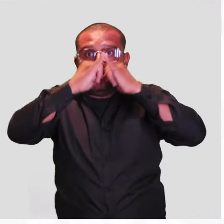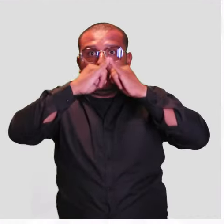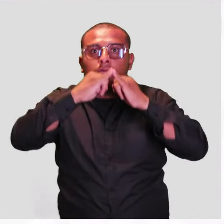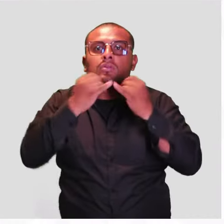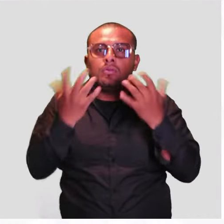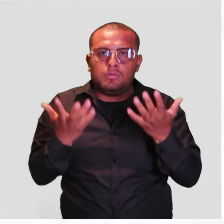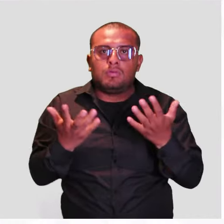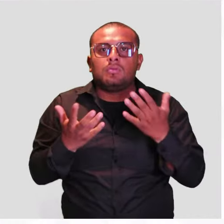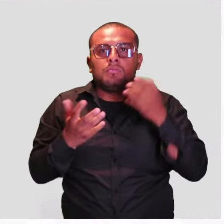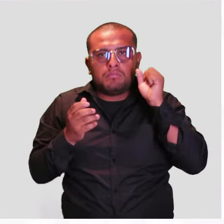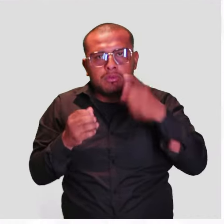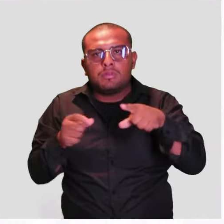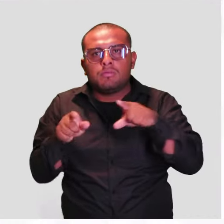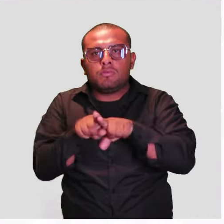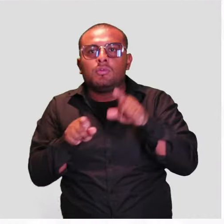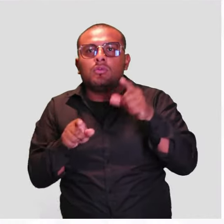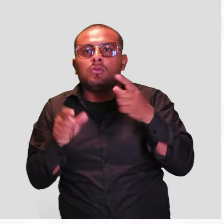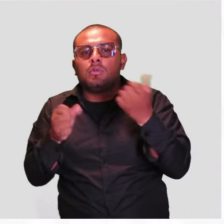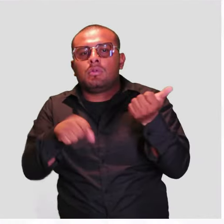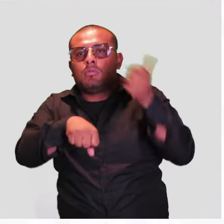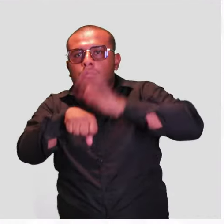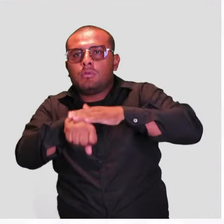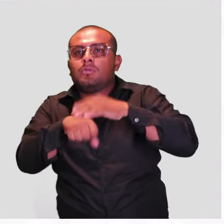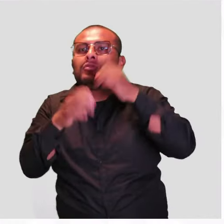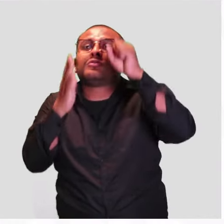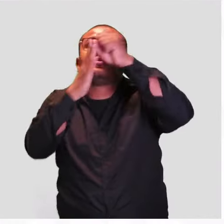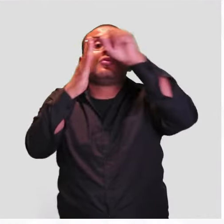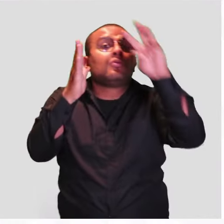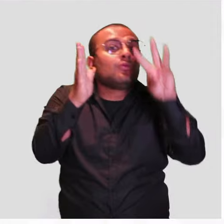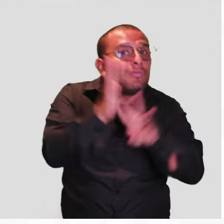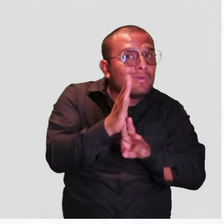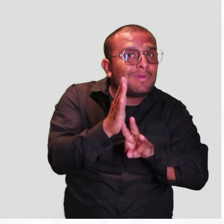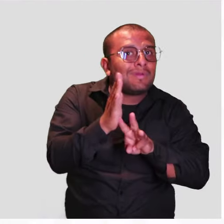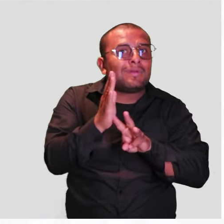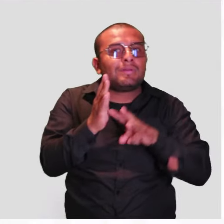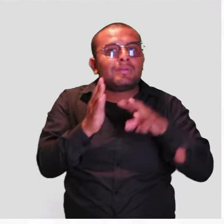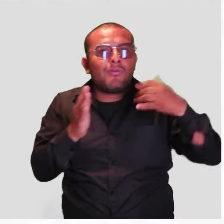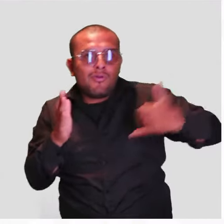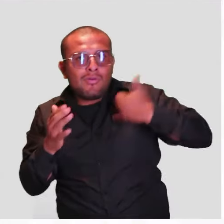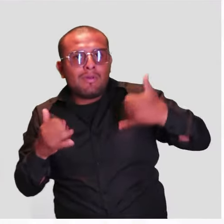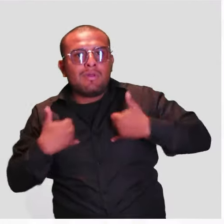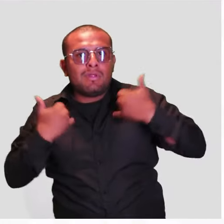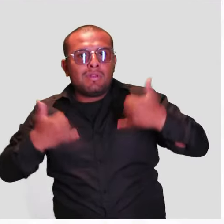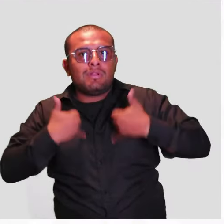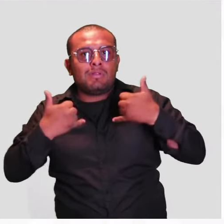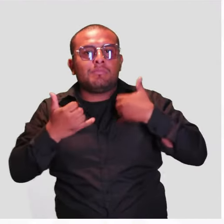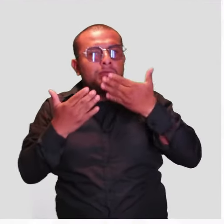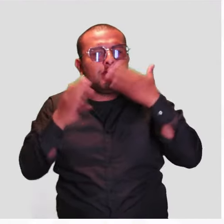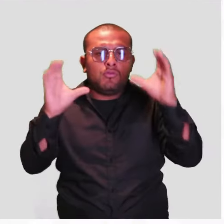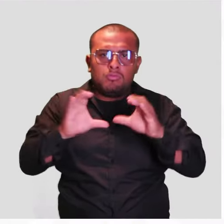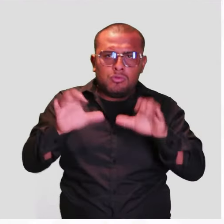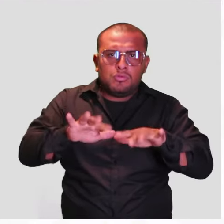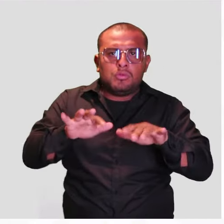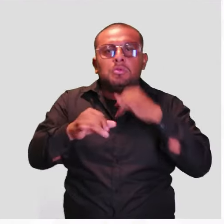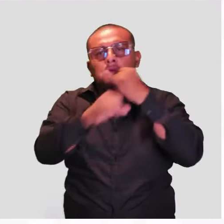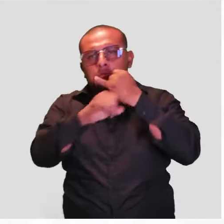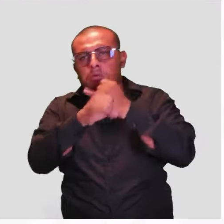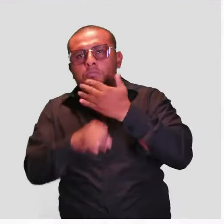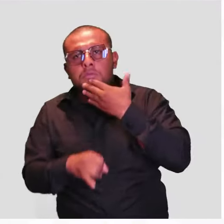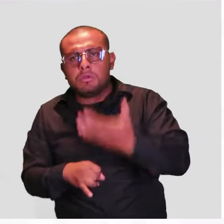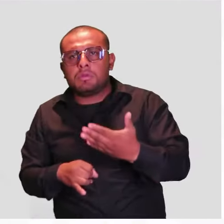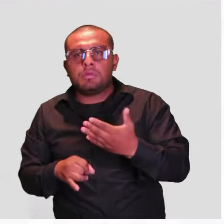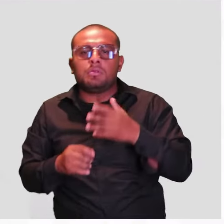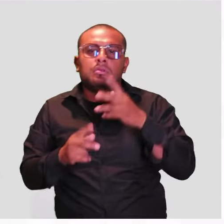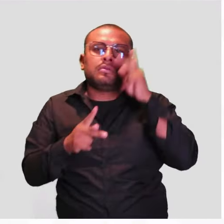crowdsourcing para dotar de herramientas contemporáneas a los jóvenes que gozan. Gracias, candidato Juan